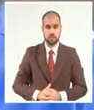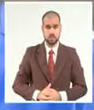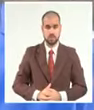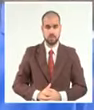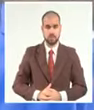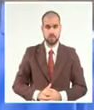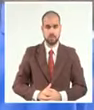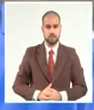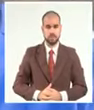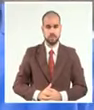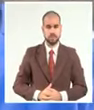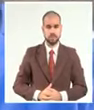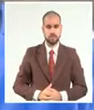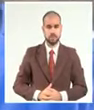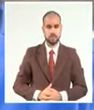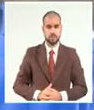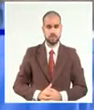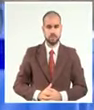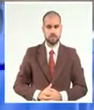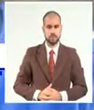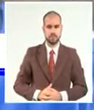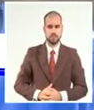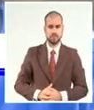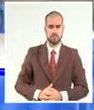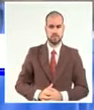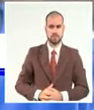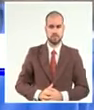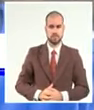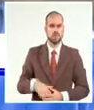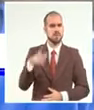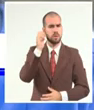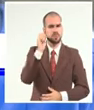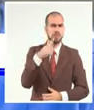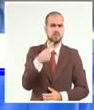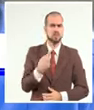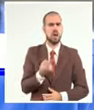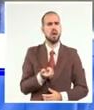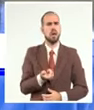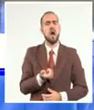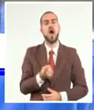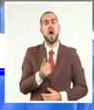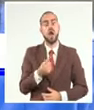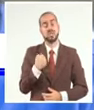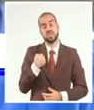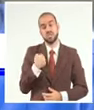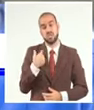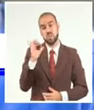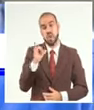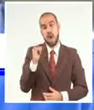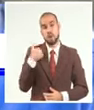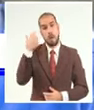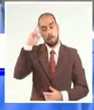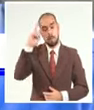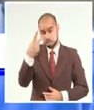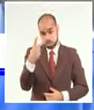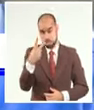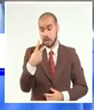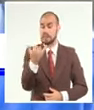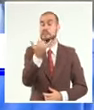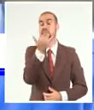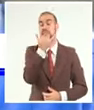Nos dejamos llevar y cometimos errores graves que hoy por hoy